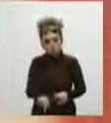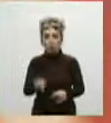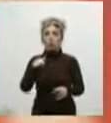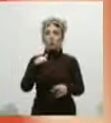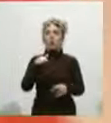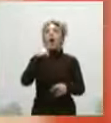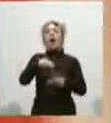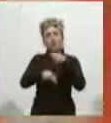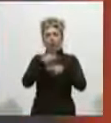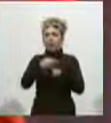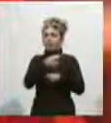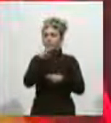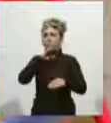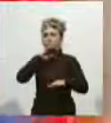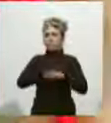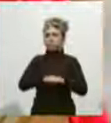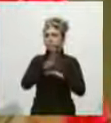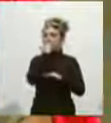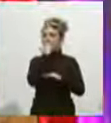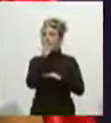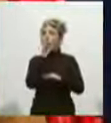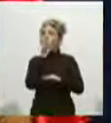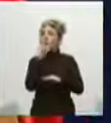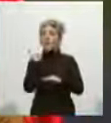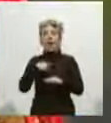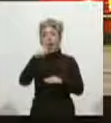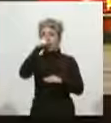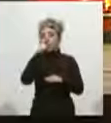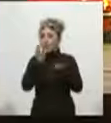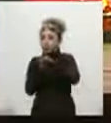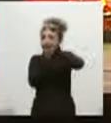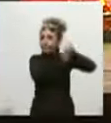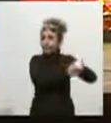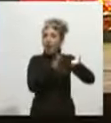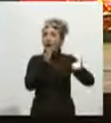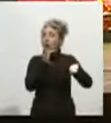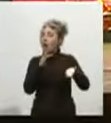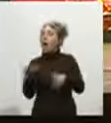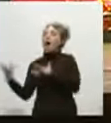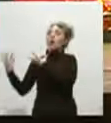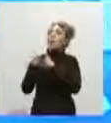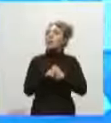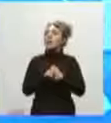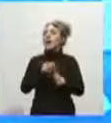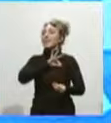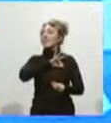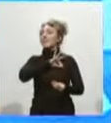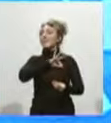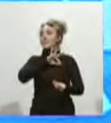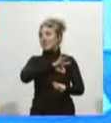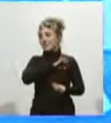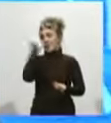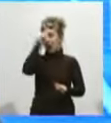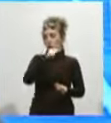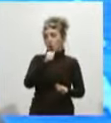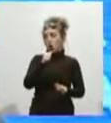ese recuerdo, vamos a pedir ahora sí que nos acompañe el señor alcalde del Ayuntamiento de Arrecife, Cándido Reguera, para